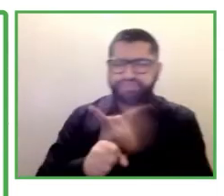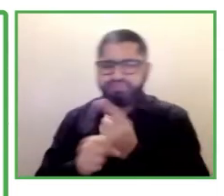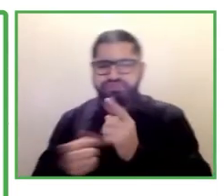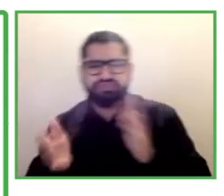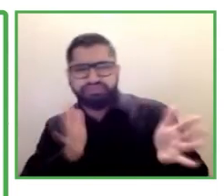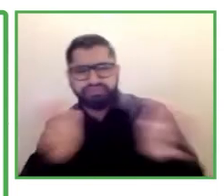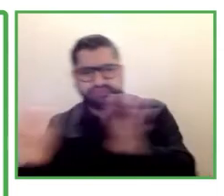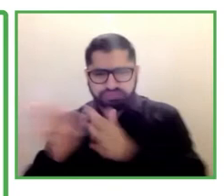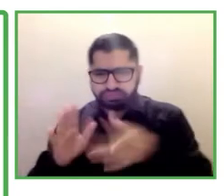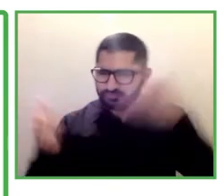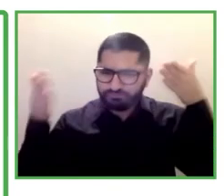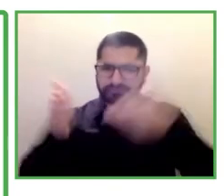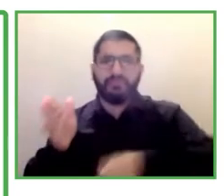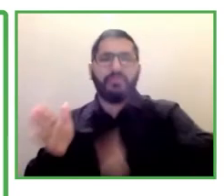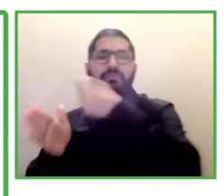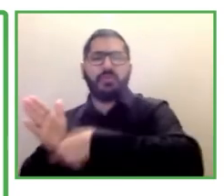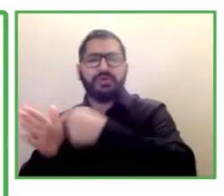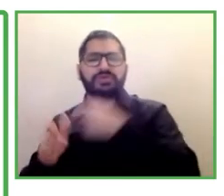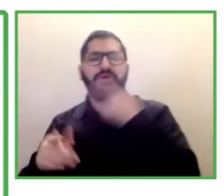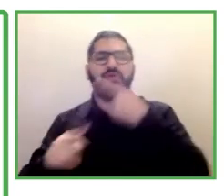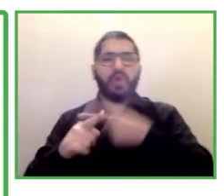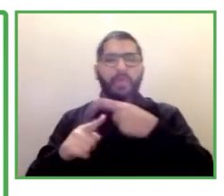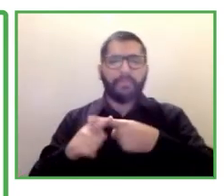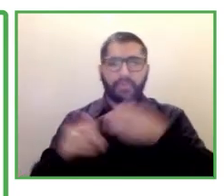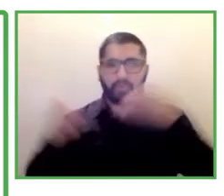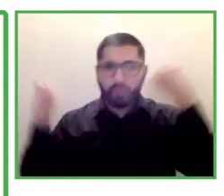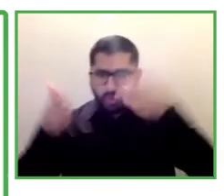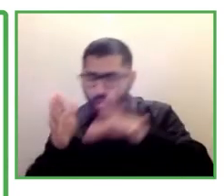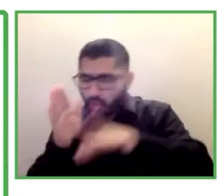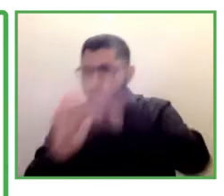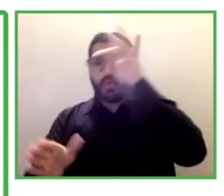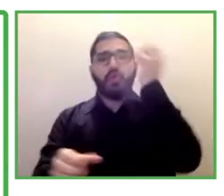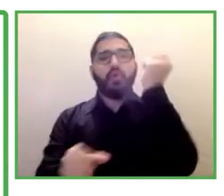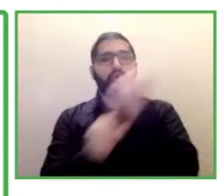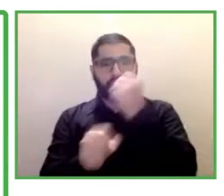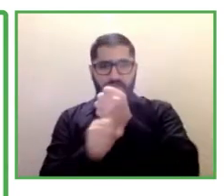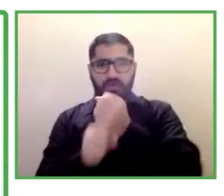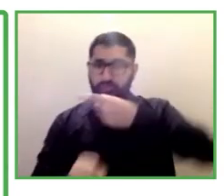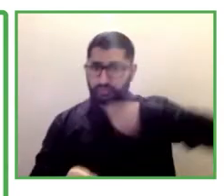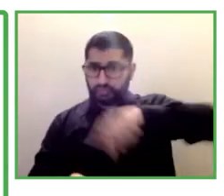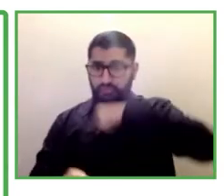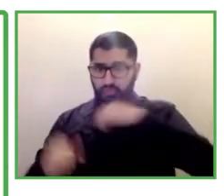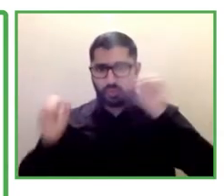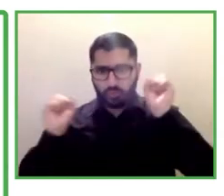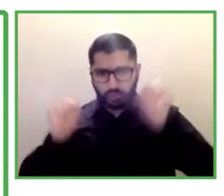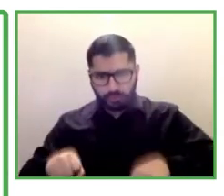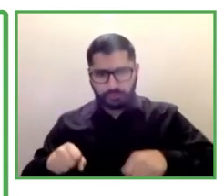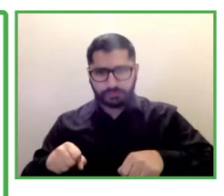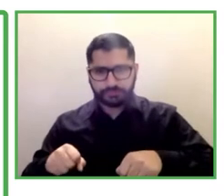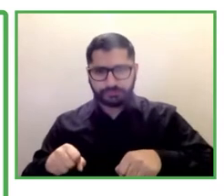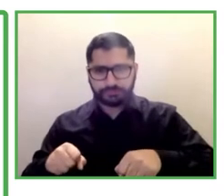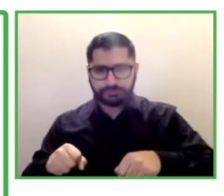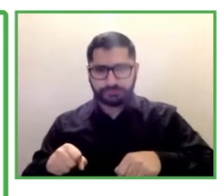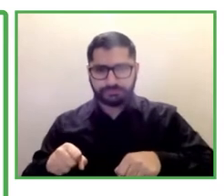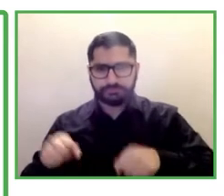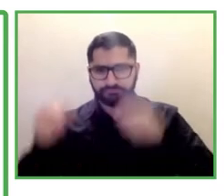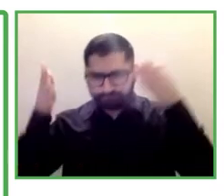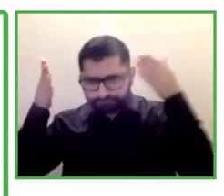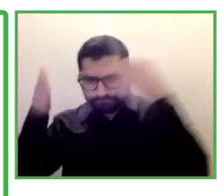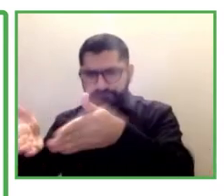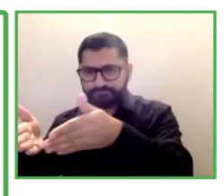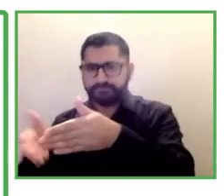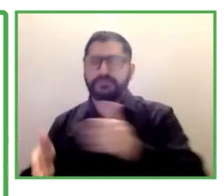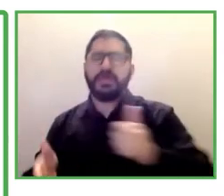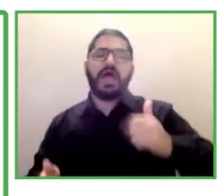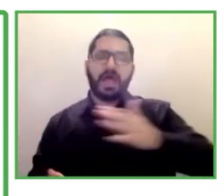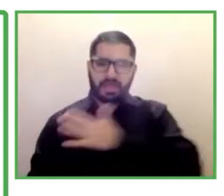Discovery, o Descubrimiento de Empleo. Nosotros estamos basados en Canadá. Y les voy a mostrar un poco lo que hemos hecho acá